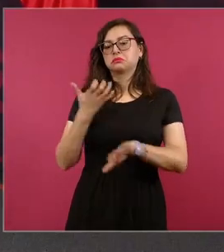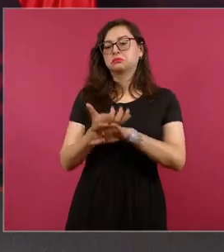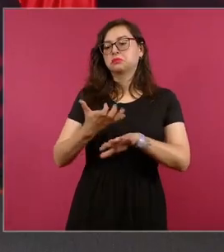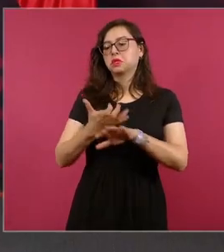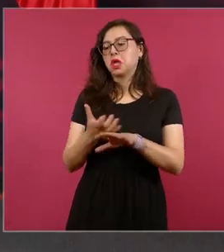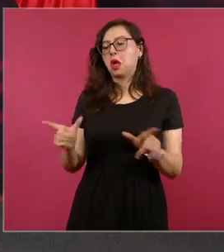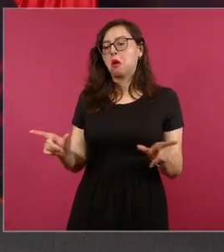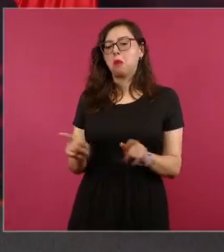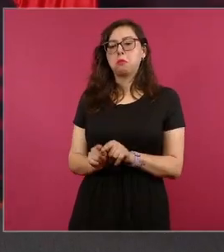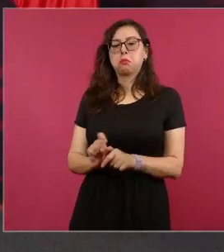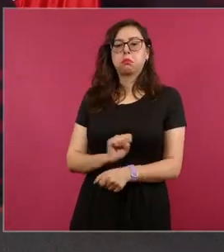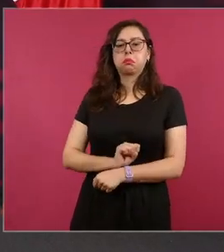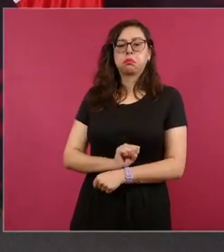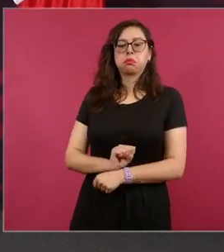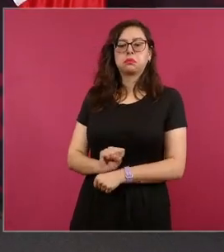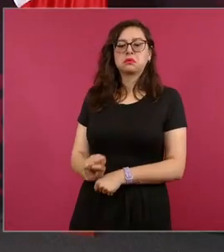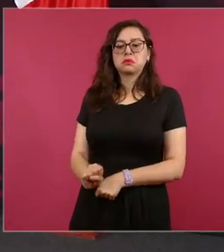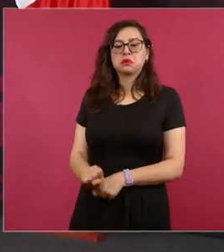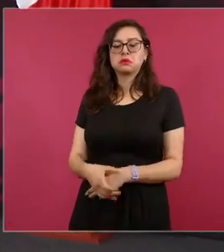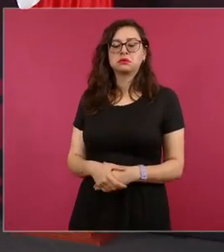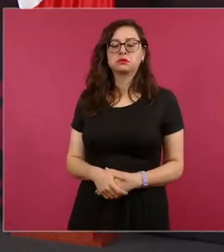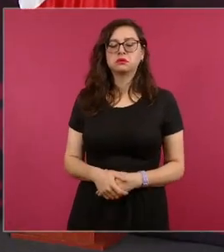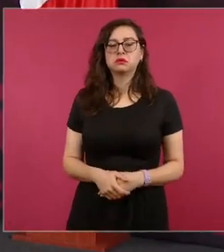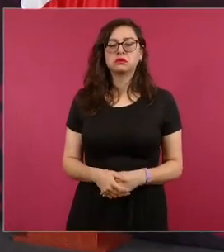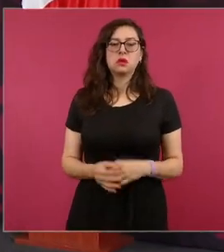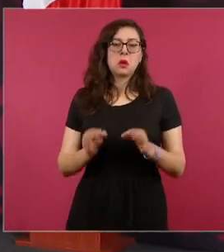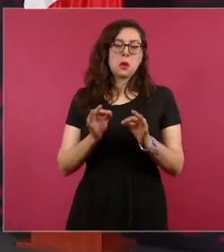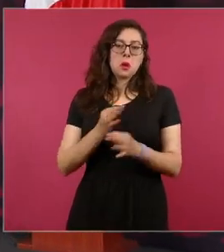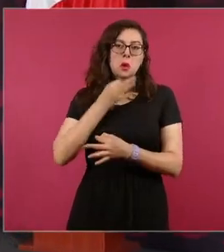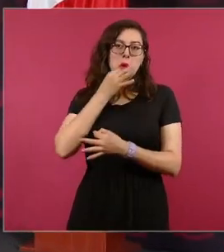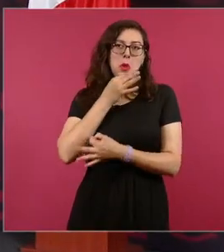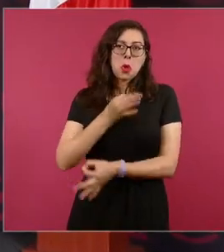porque tienen trato seguramente con el gobierno